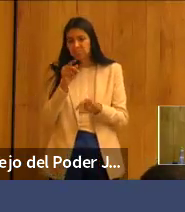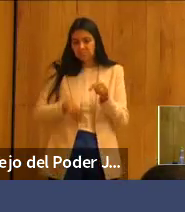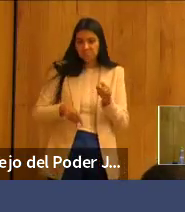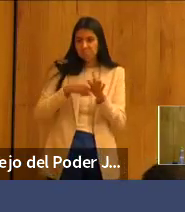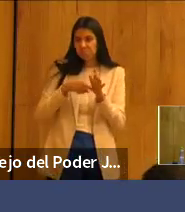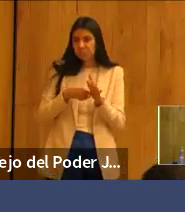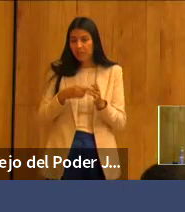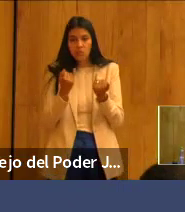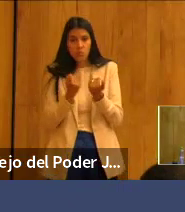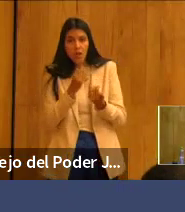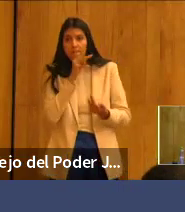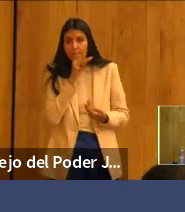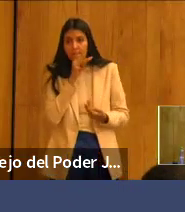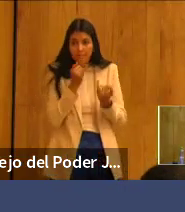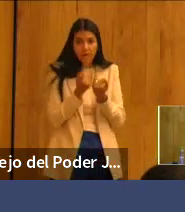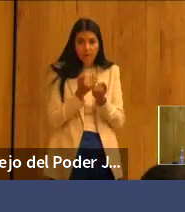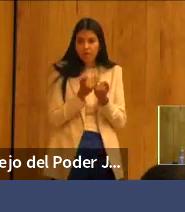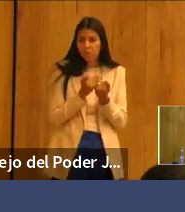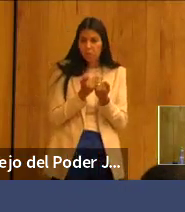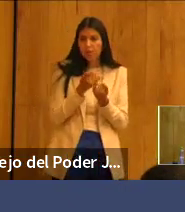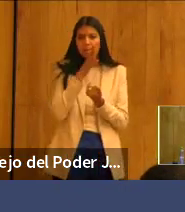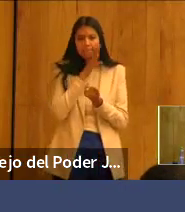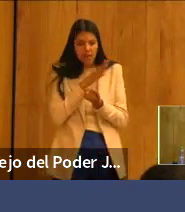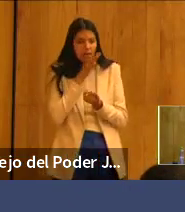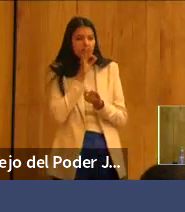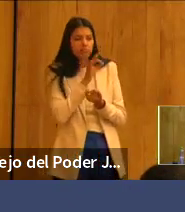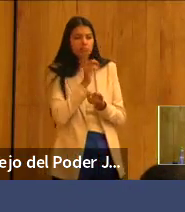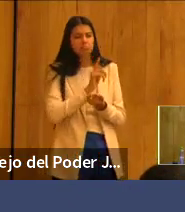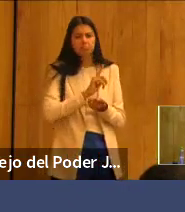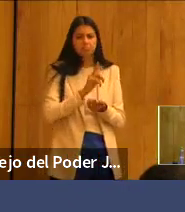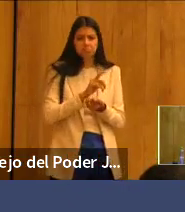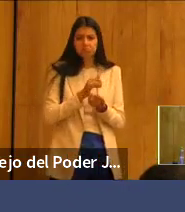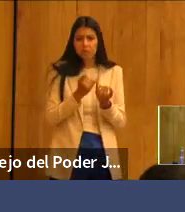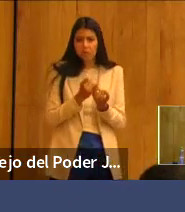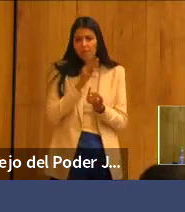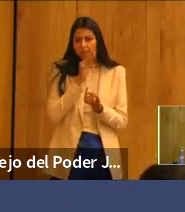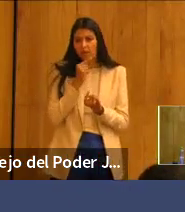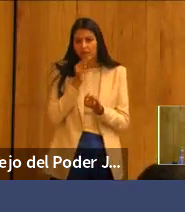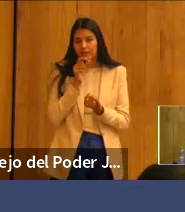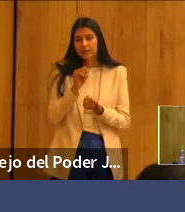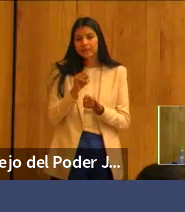de la mamá es igual. Tampoco se afectó porque ella también dijo que sí le afectó mucho el que la hubiese